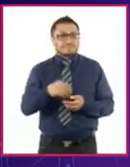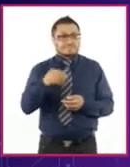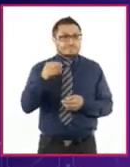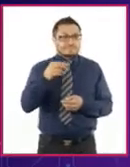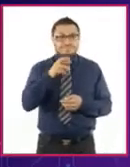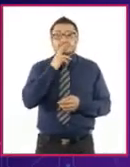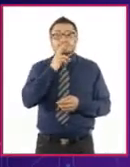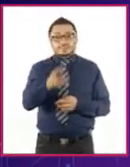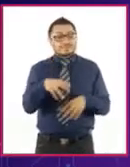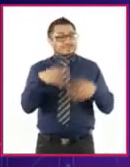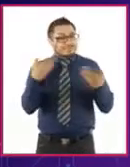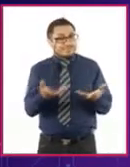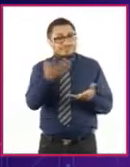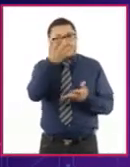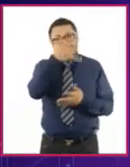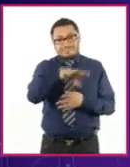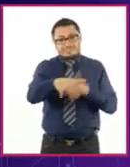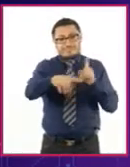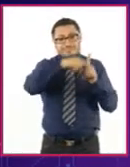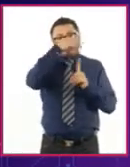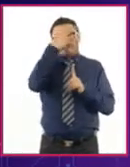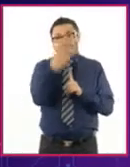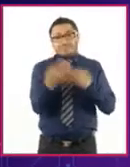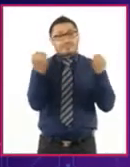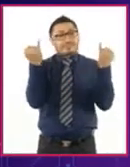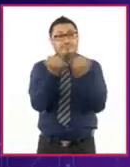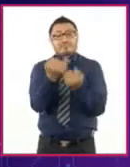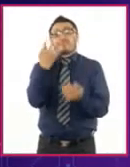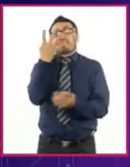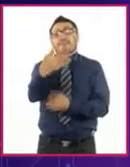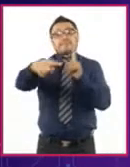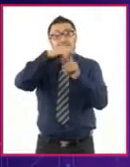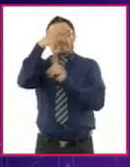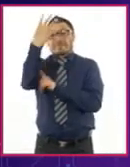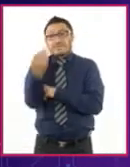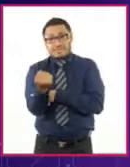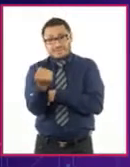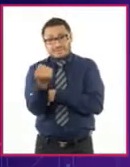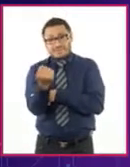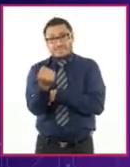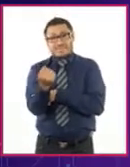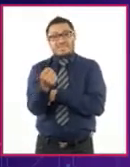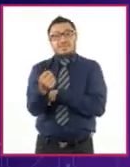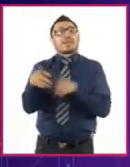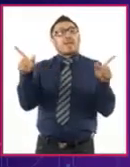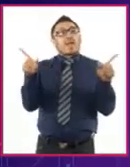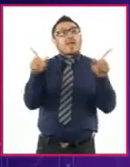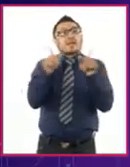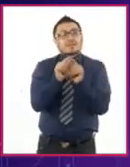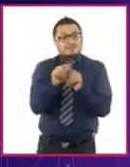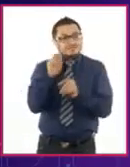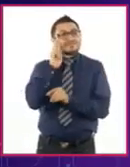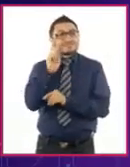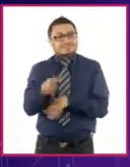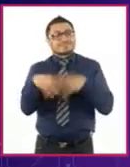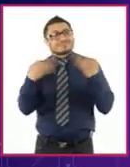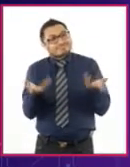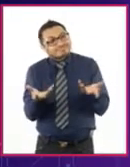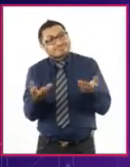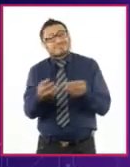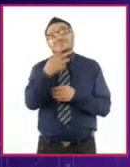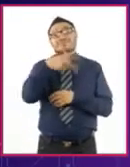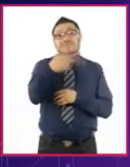obtiene 10 más 3 es igual a 4 más 9 Al simplificar vemos que